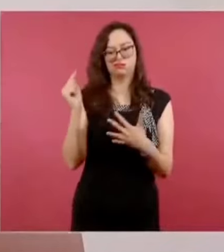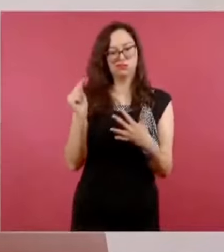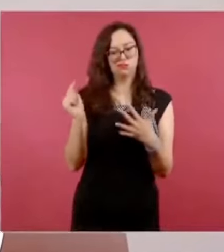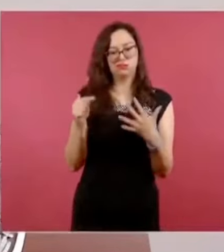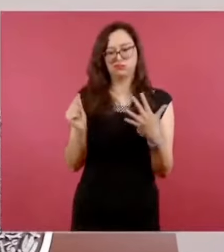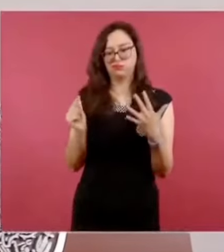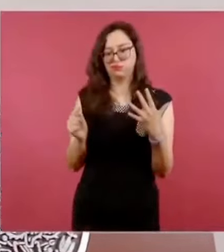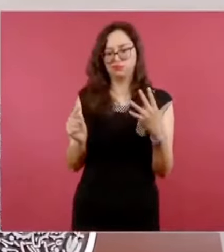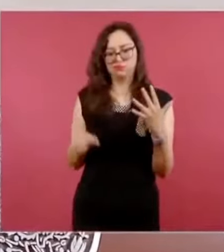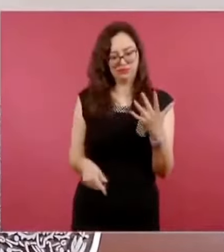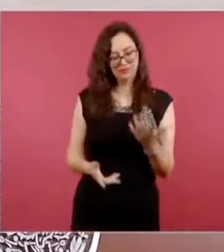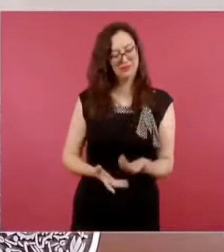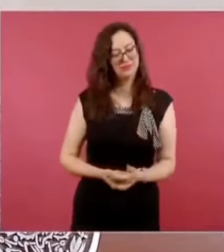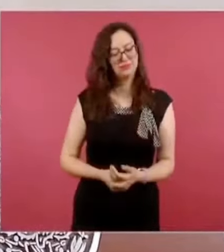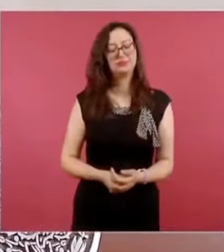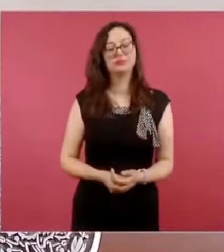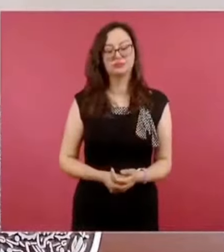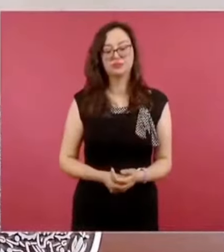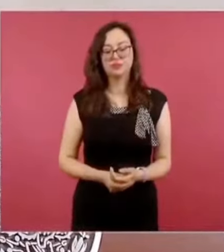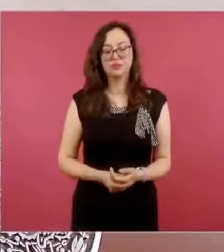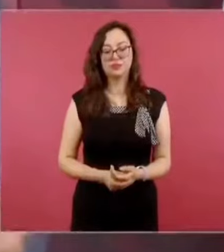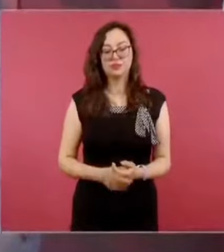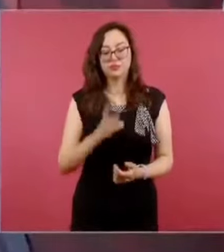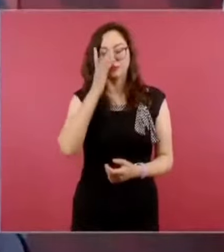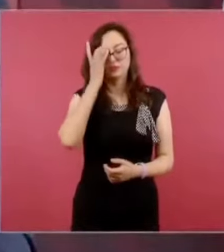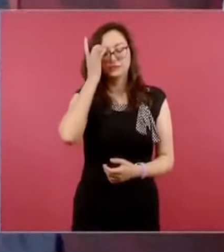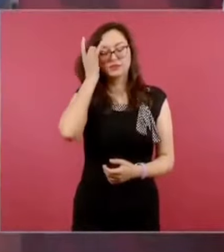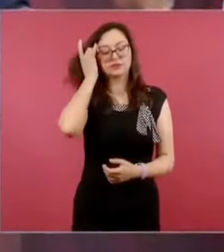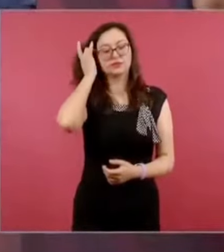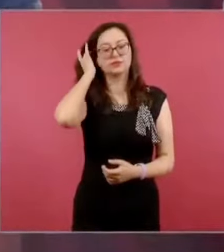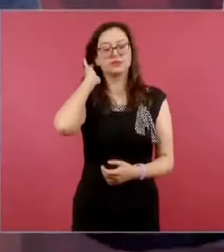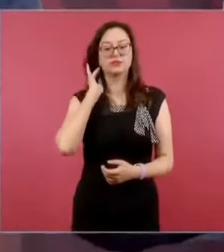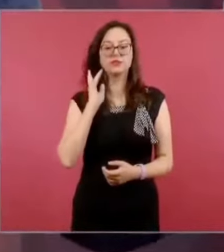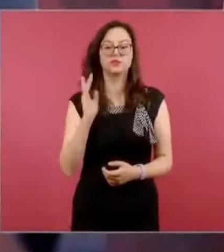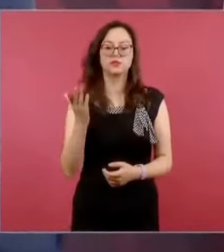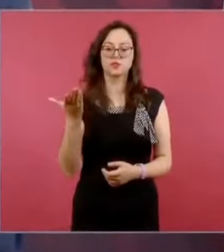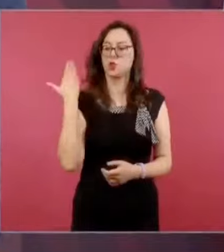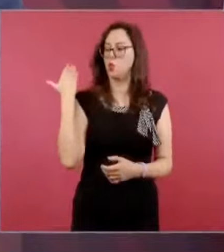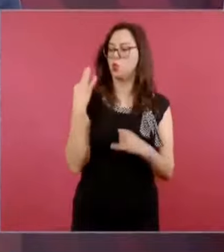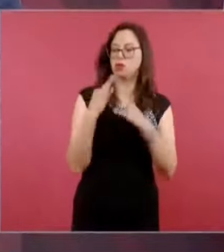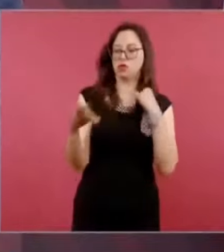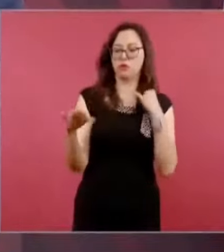Cuando le permiten, la vez pasada,